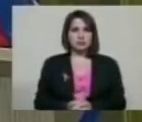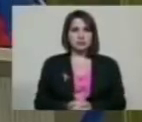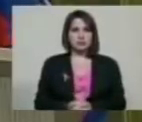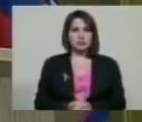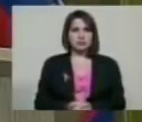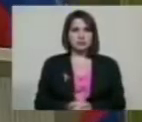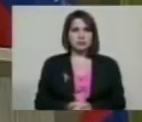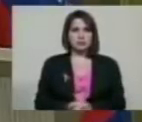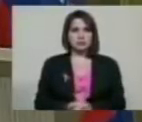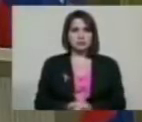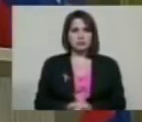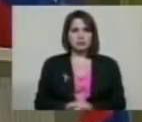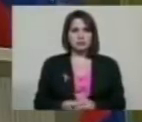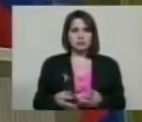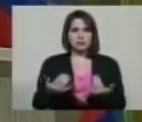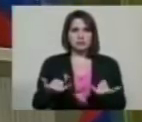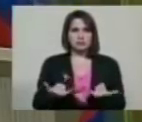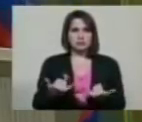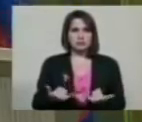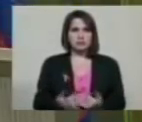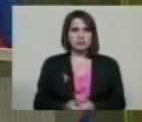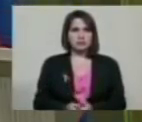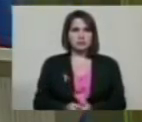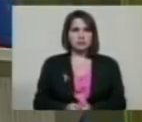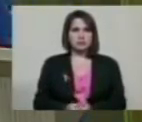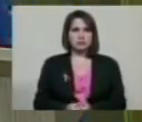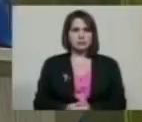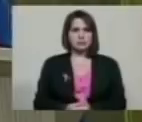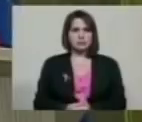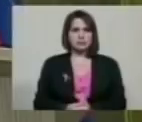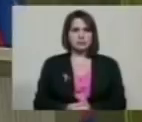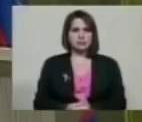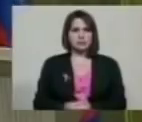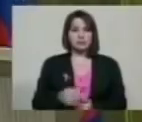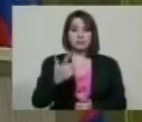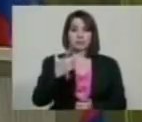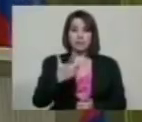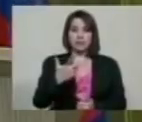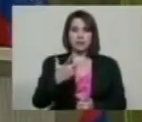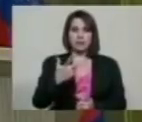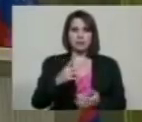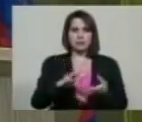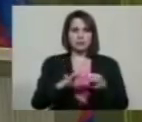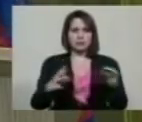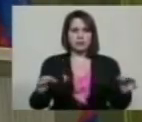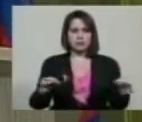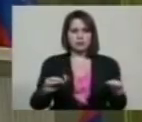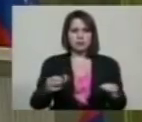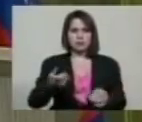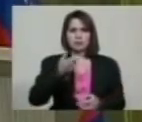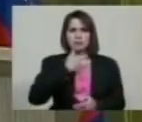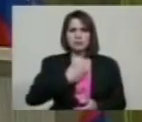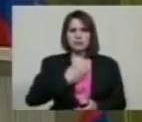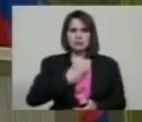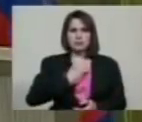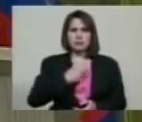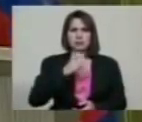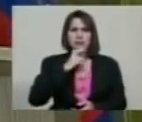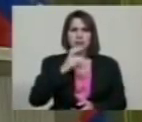triunfos directos, como estas 3 medallas de oro, como los 10 títulos